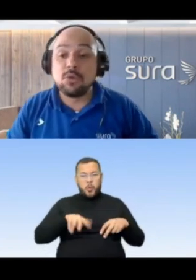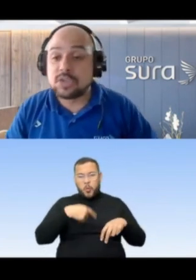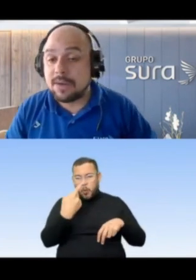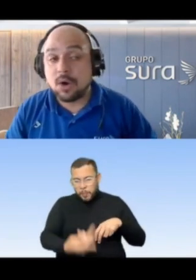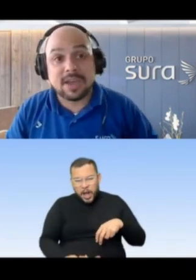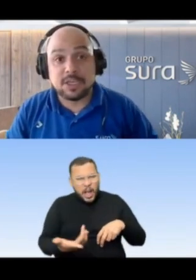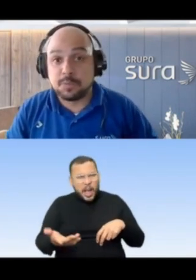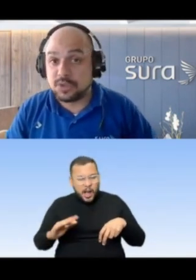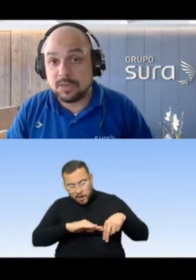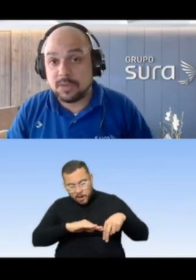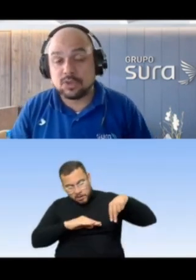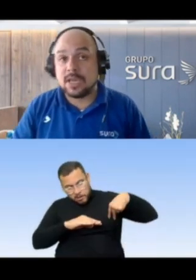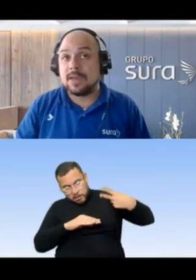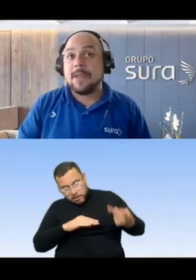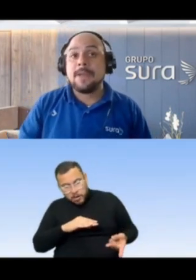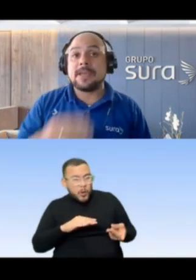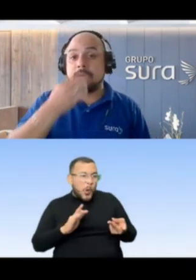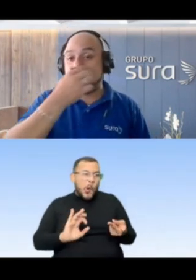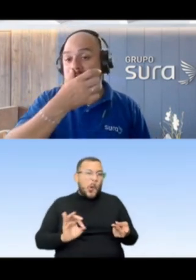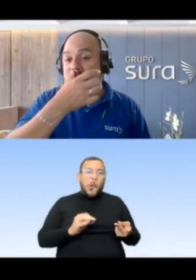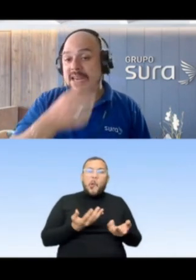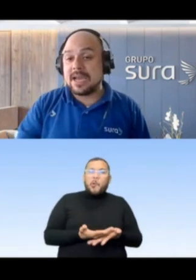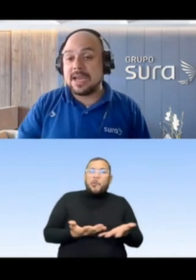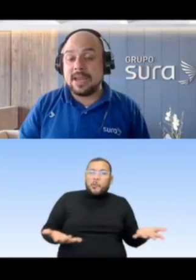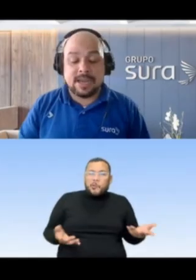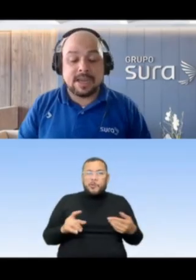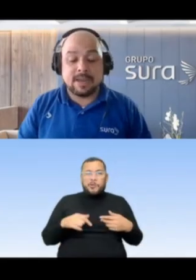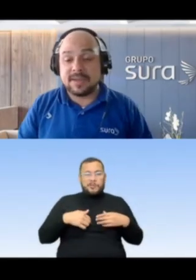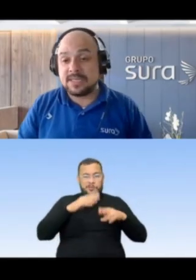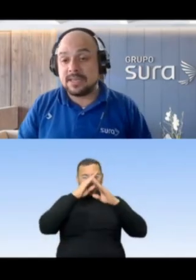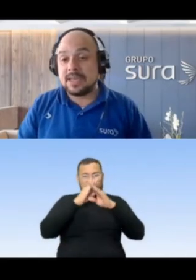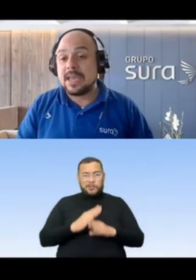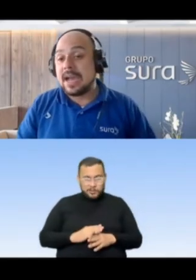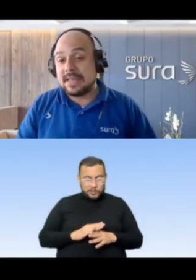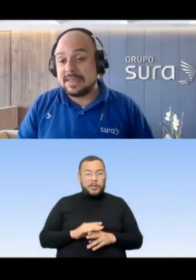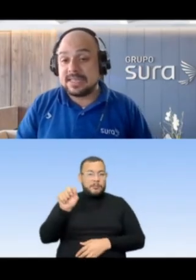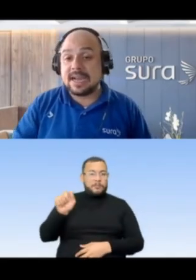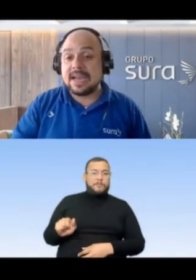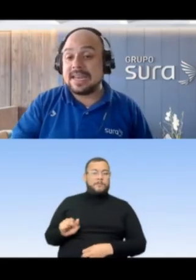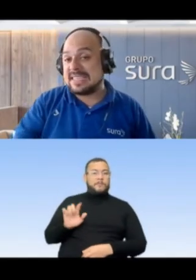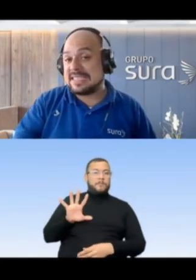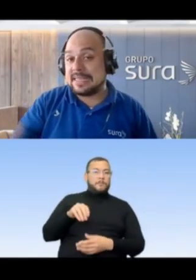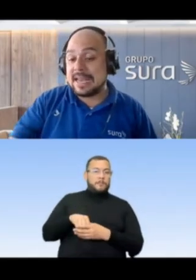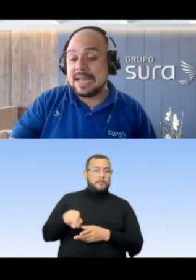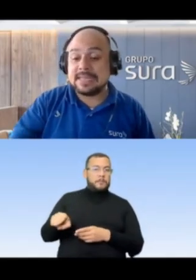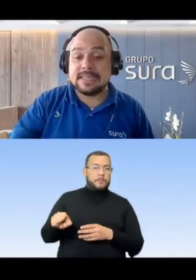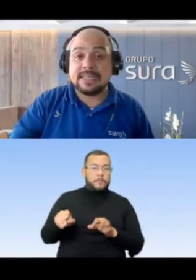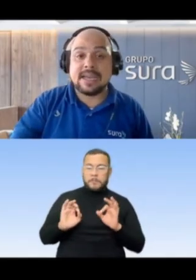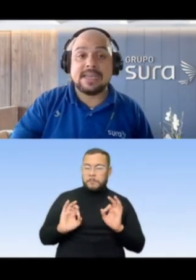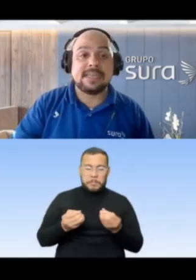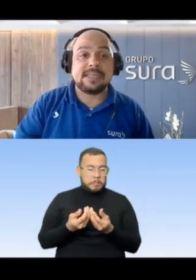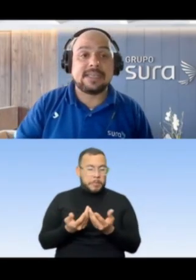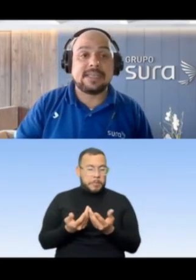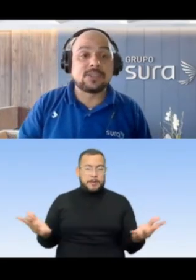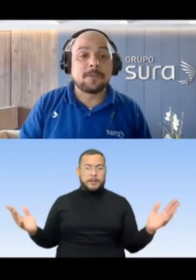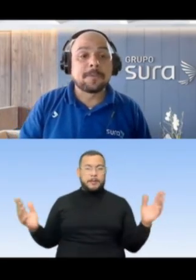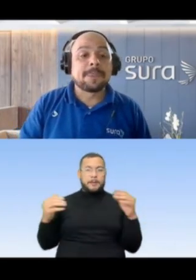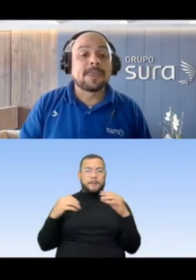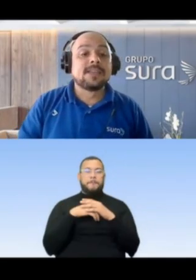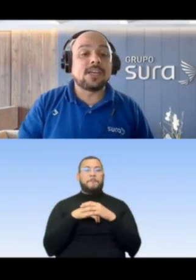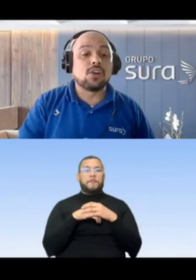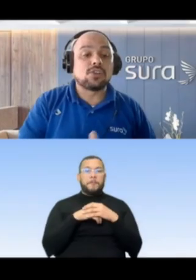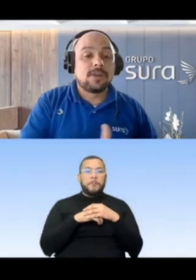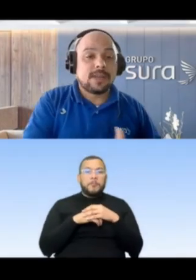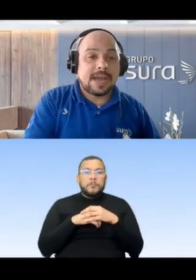lesionado, qué usaba o qué dispositivos de seguridad tenía el paciente antes de caer, etcétera, etcétera, etcétera.